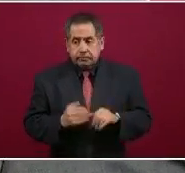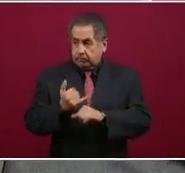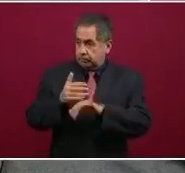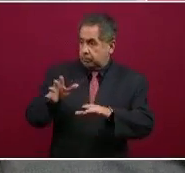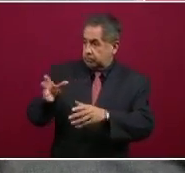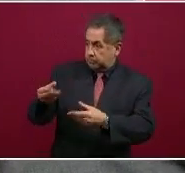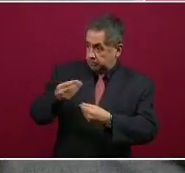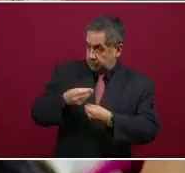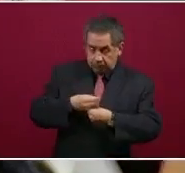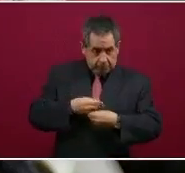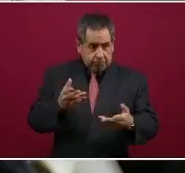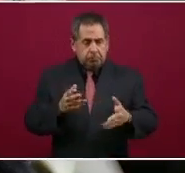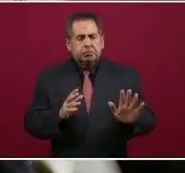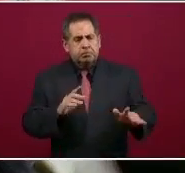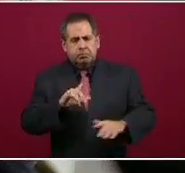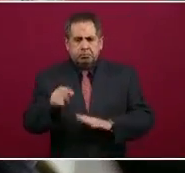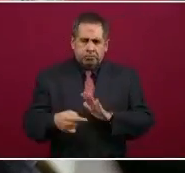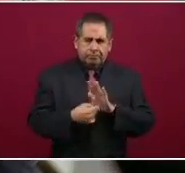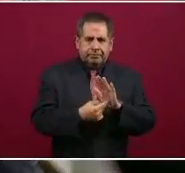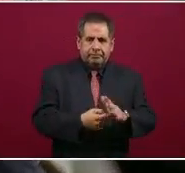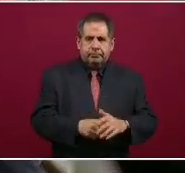informe